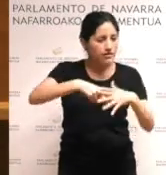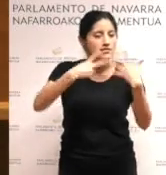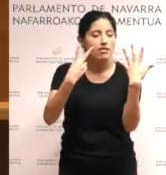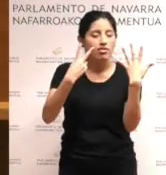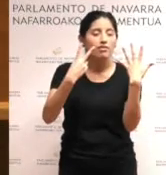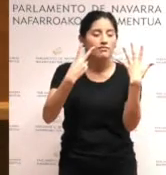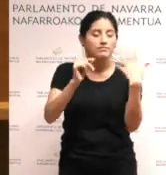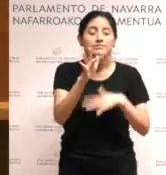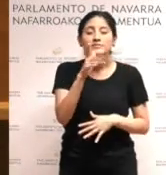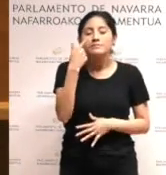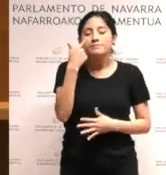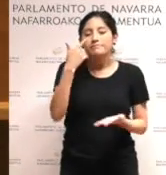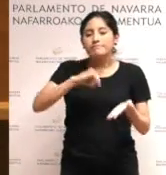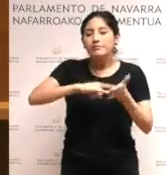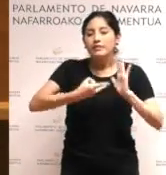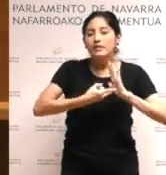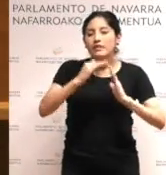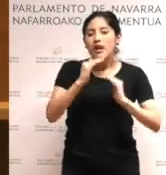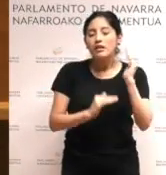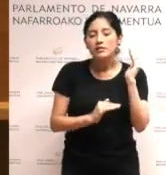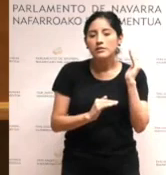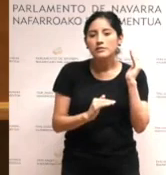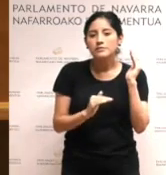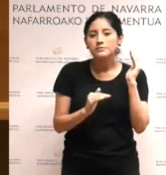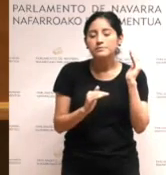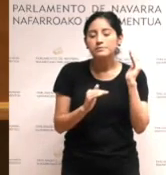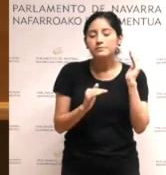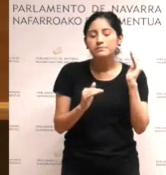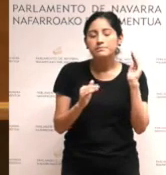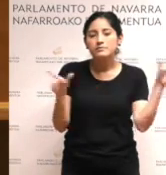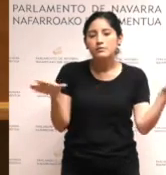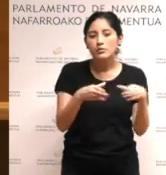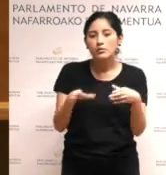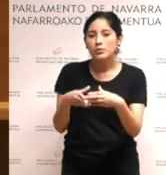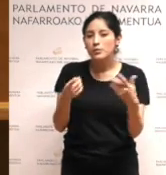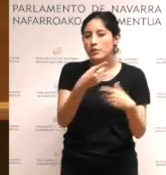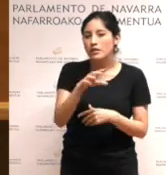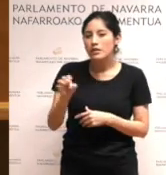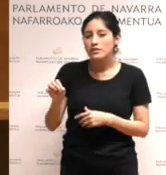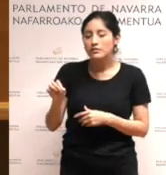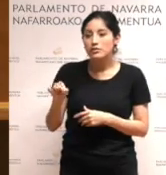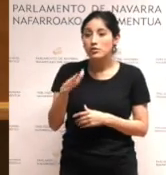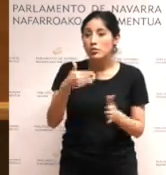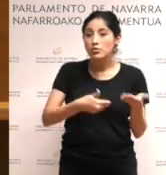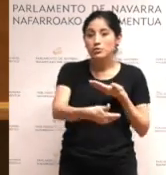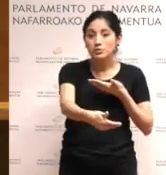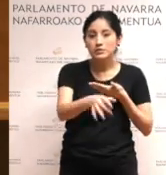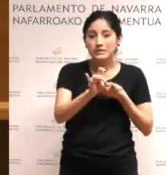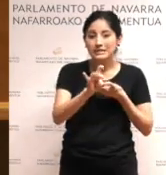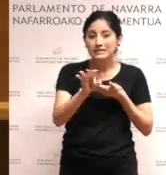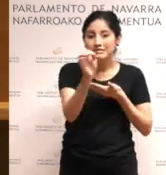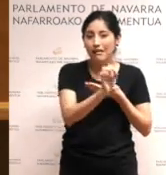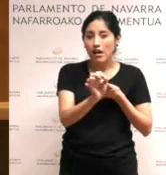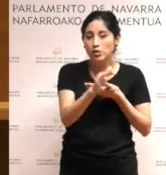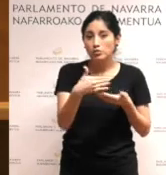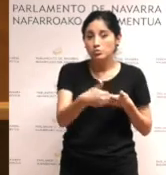ha restado al sistema 100 aulas, 100 grupos para toda su escolarización, para los próximos 15 años. Otra cosa será